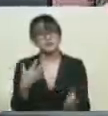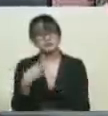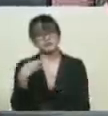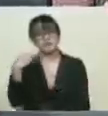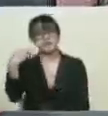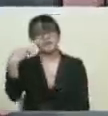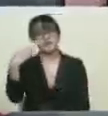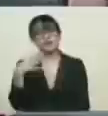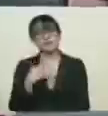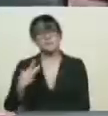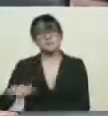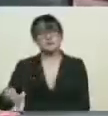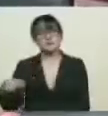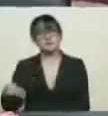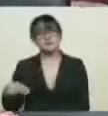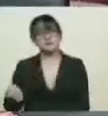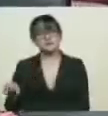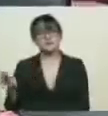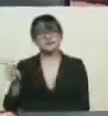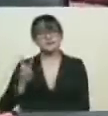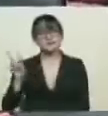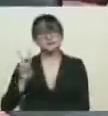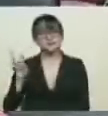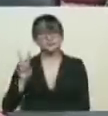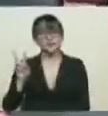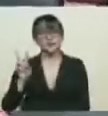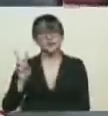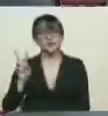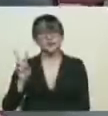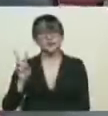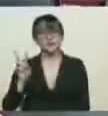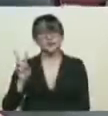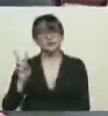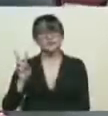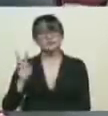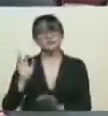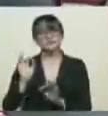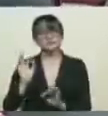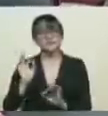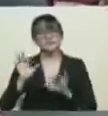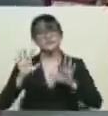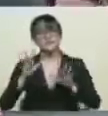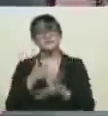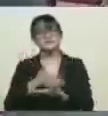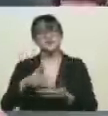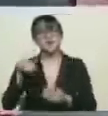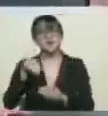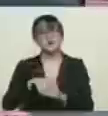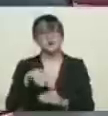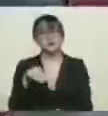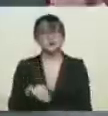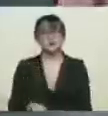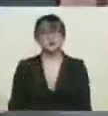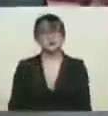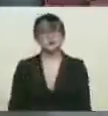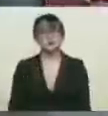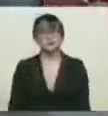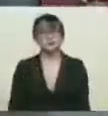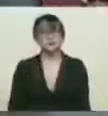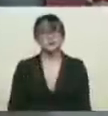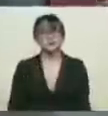elijan como presidente de la República Bolivariana de Venezuela, con 10 millones de votos, que